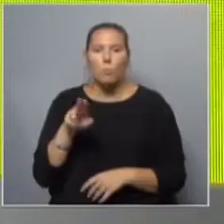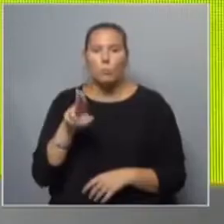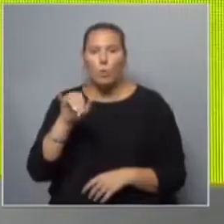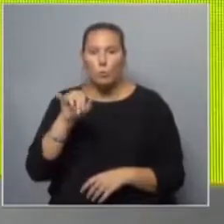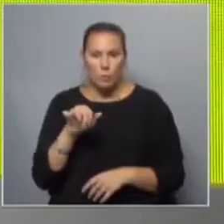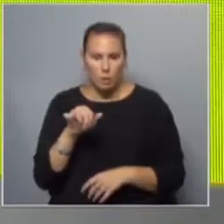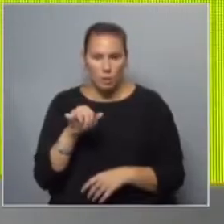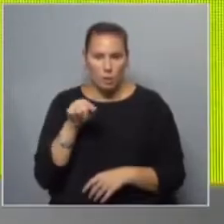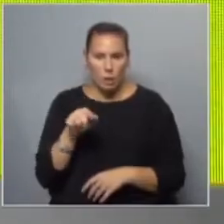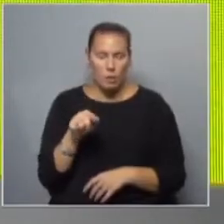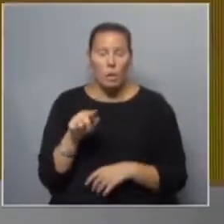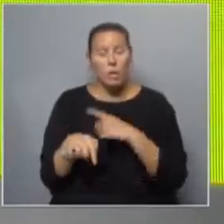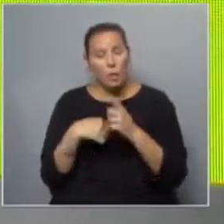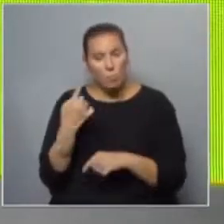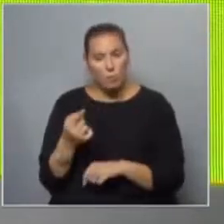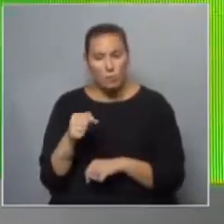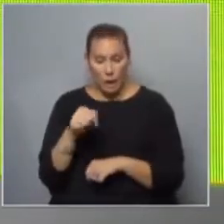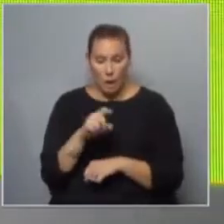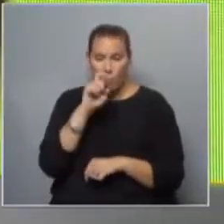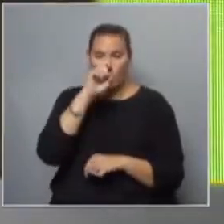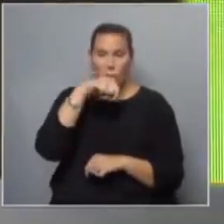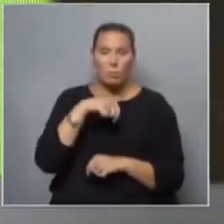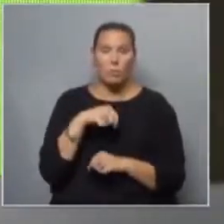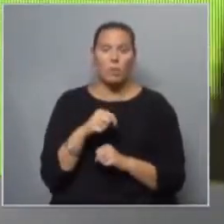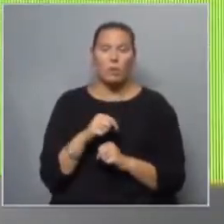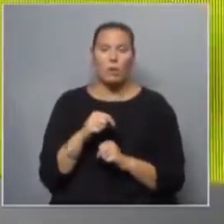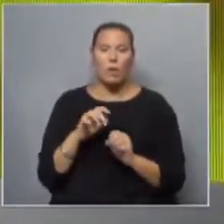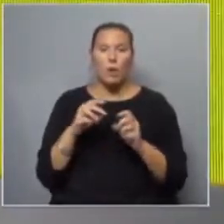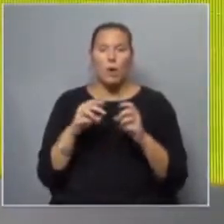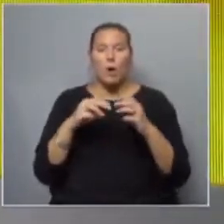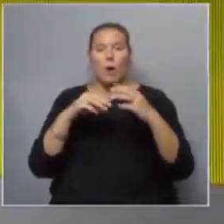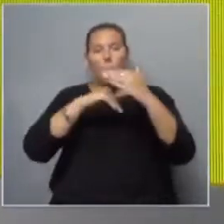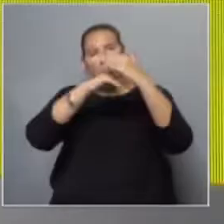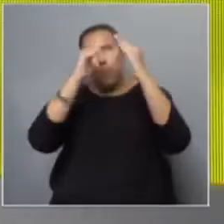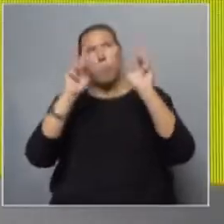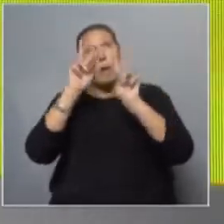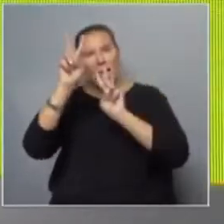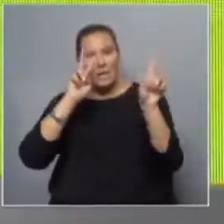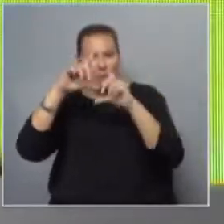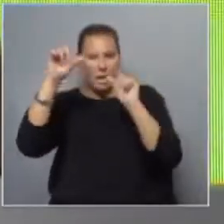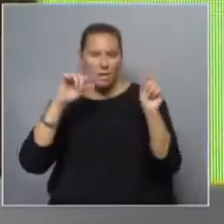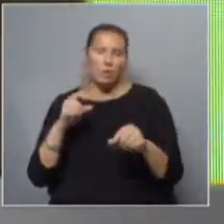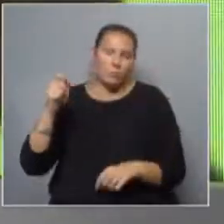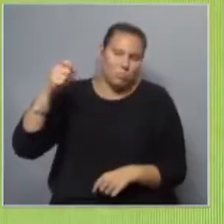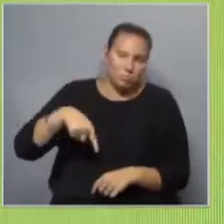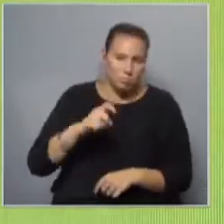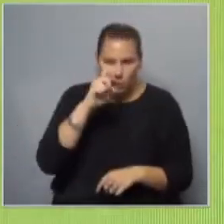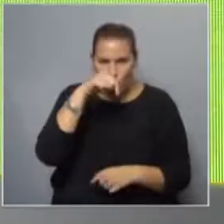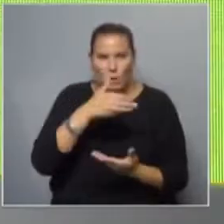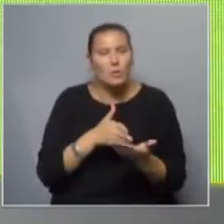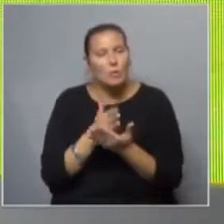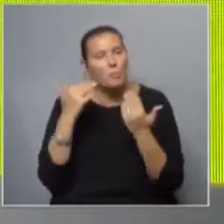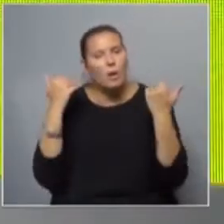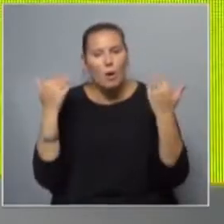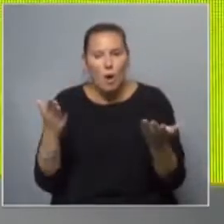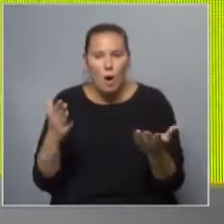.ui. Esa es una. Y después aquí en Montevideo tenemos el Planetario de Montevideo, que siempre un clásico, que siempre nos